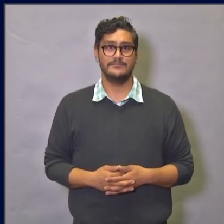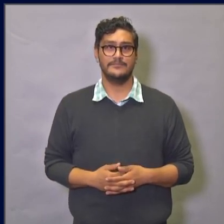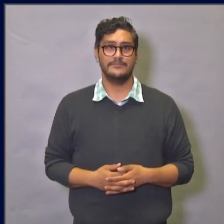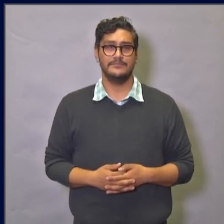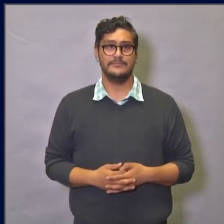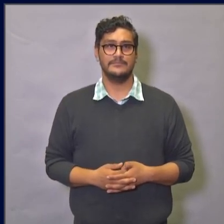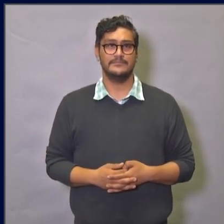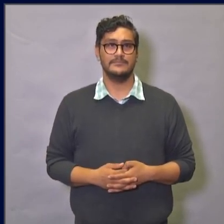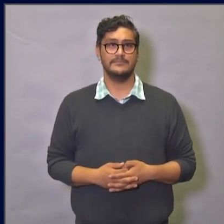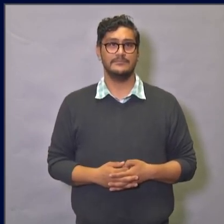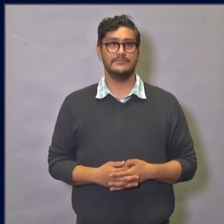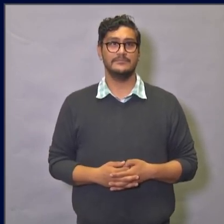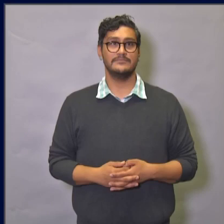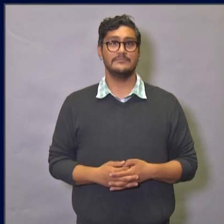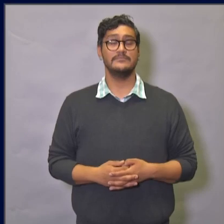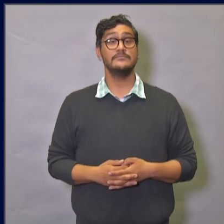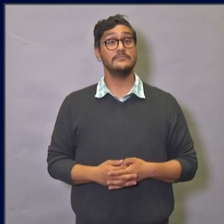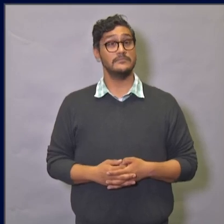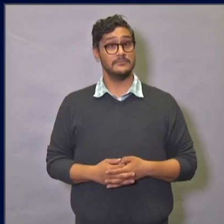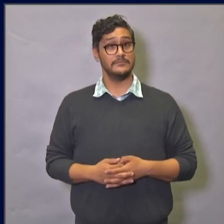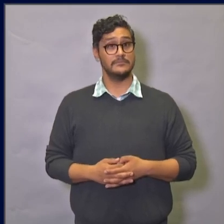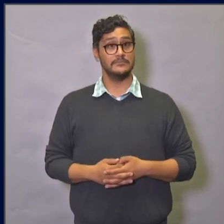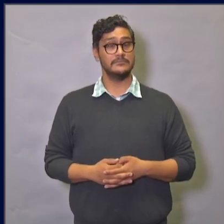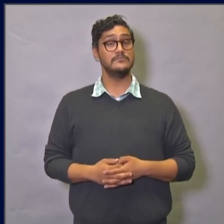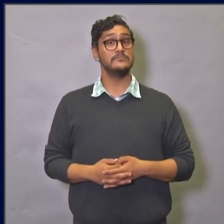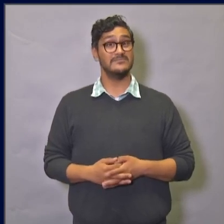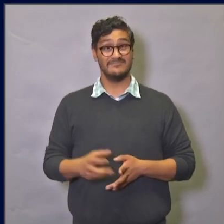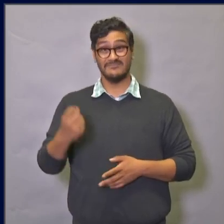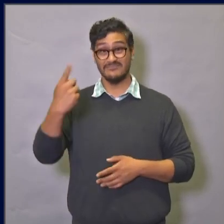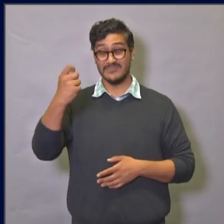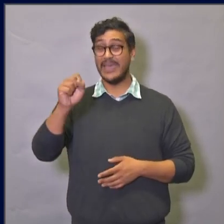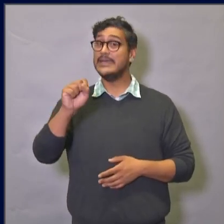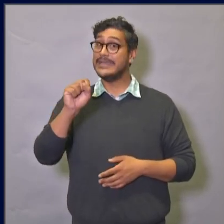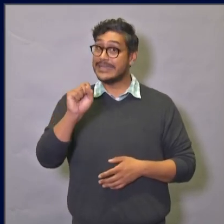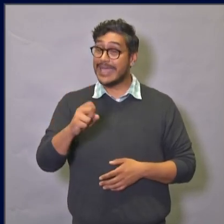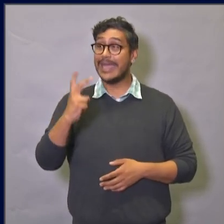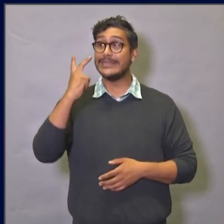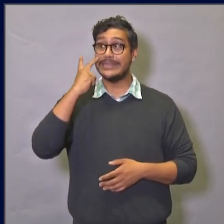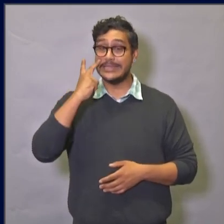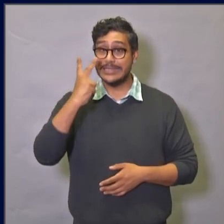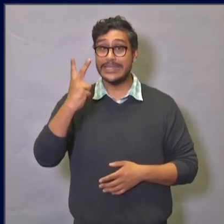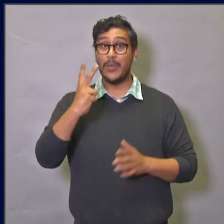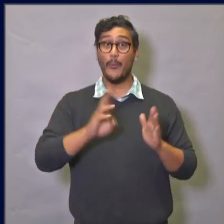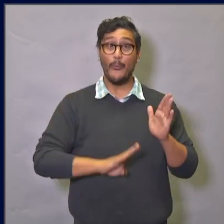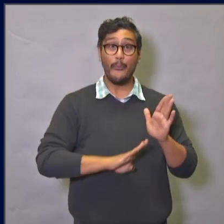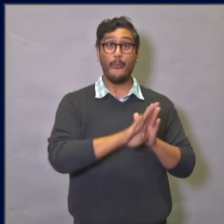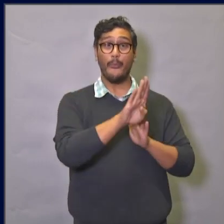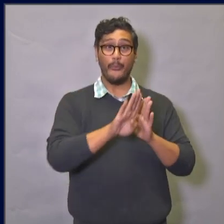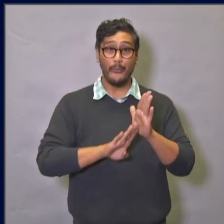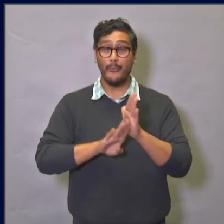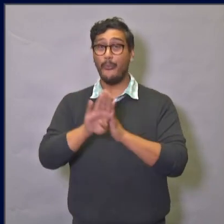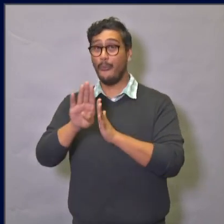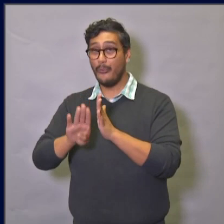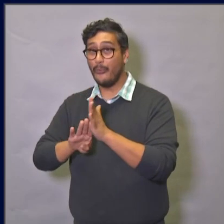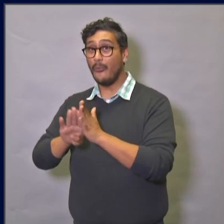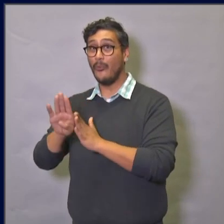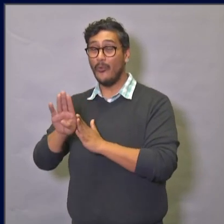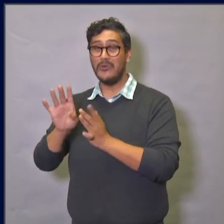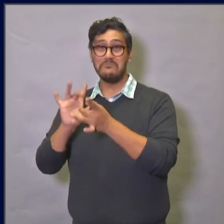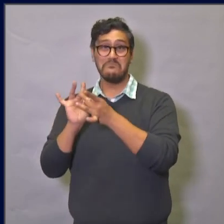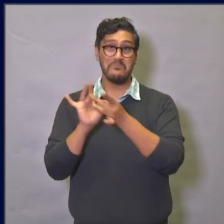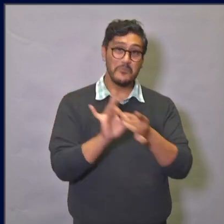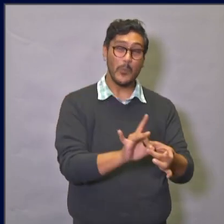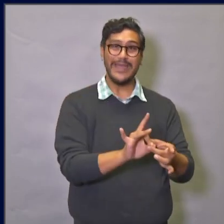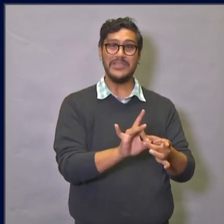Si bien aún podemos experimentar aumentos en los casos asociados con actividades durante el feriado del Día del